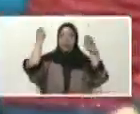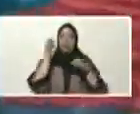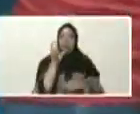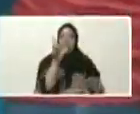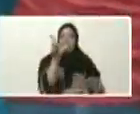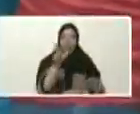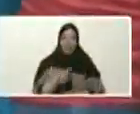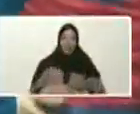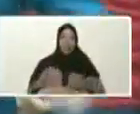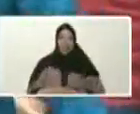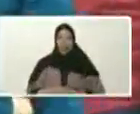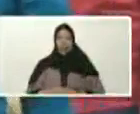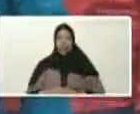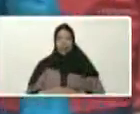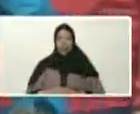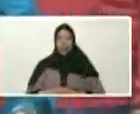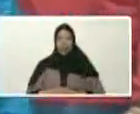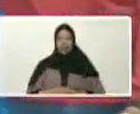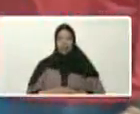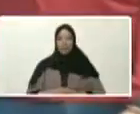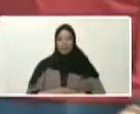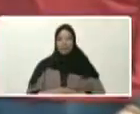¡Que viva el comandante